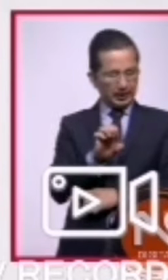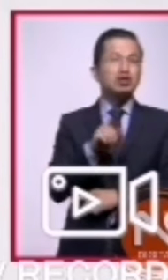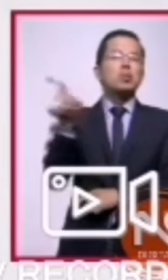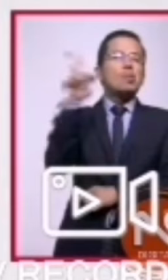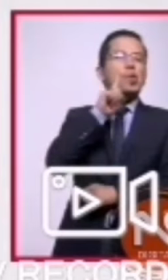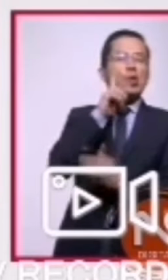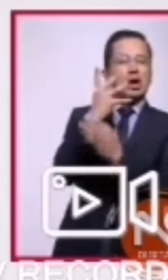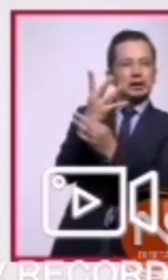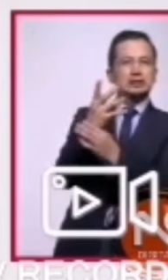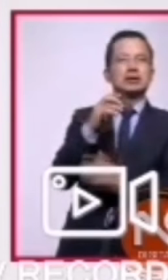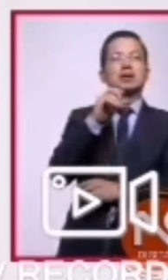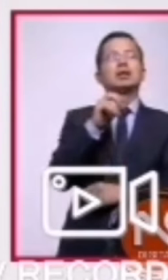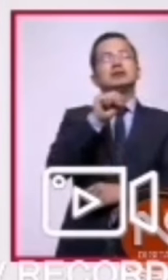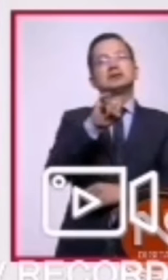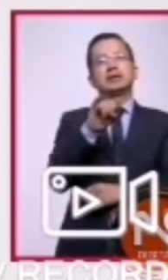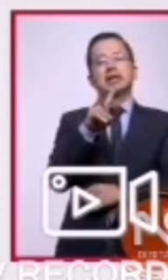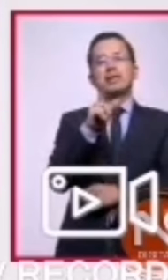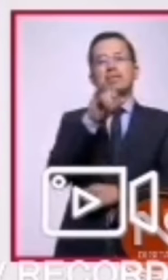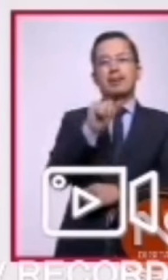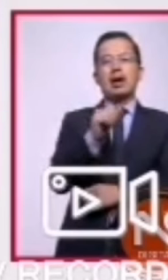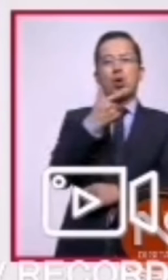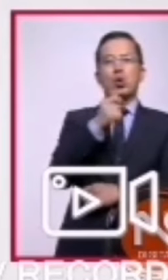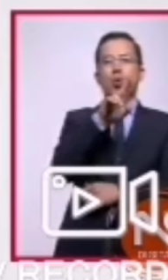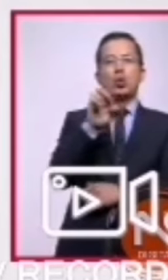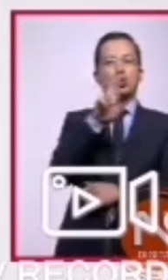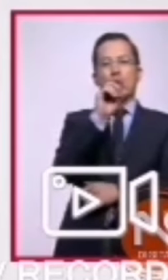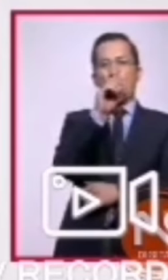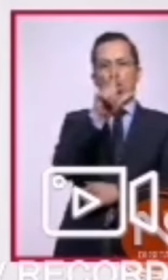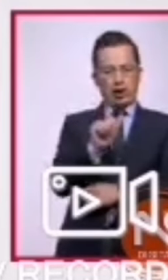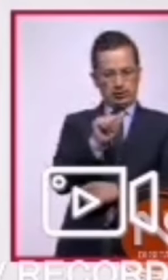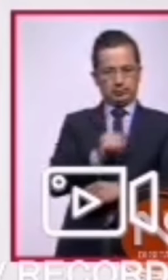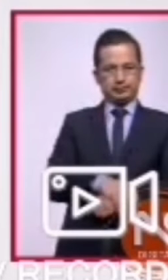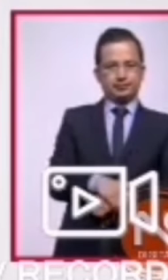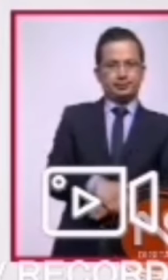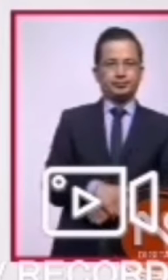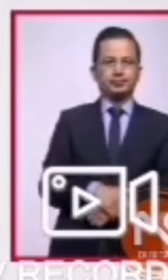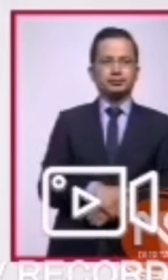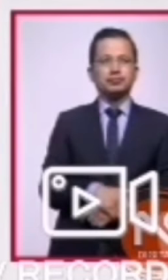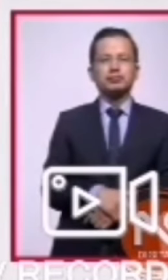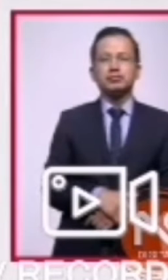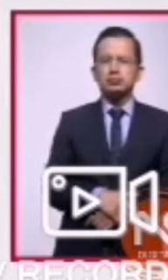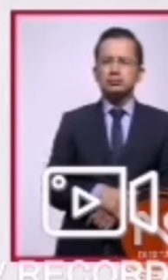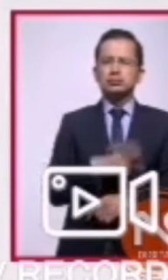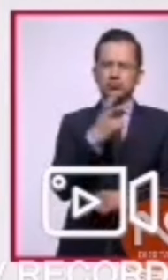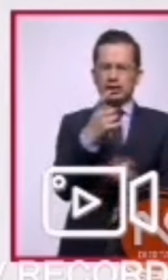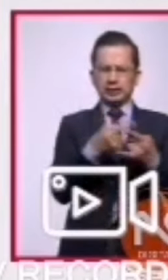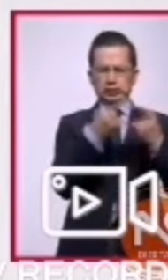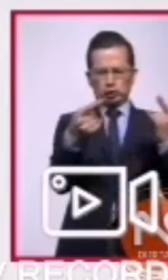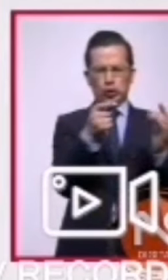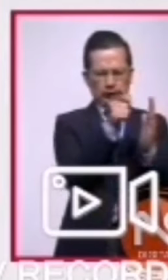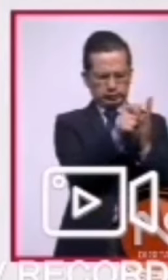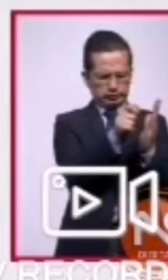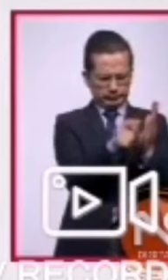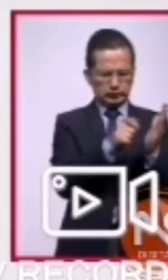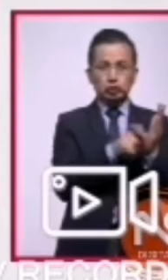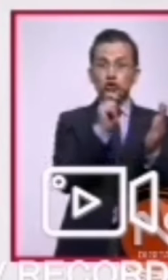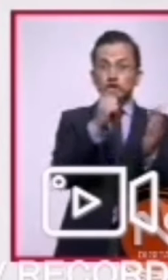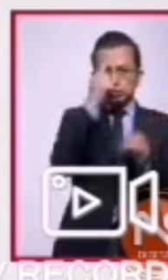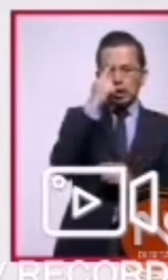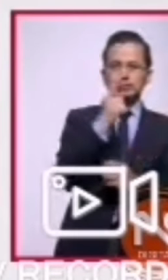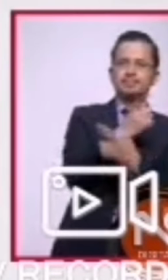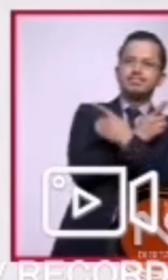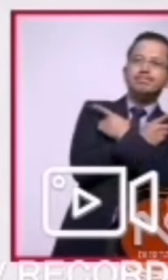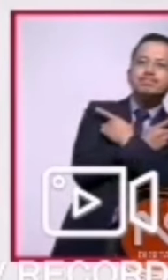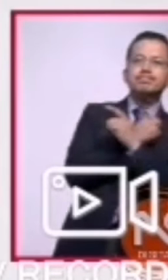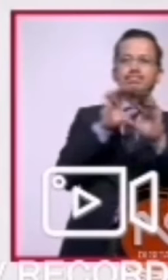es moralista, definitivamente no es moralista. Es una novela que tal cual presenta hechos